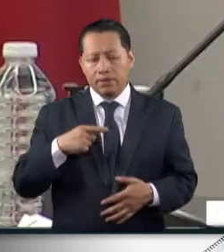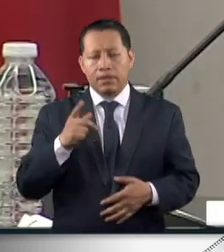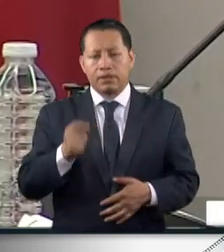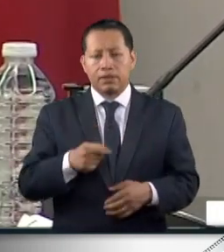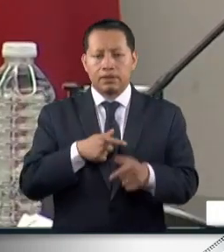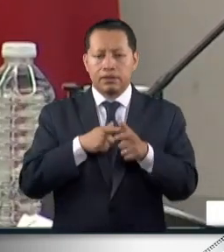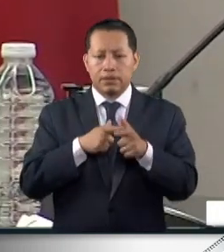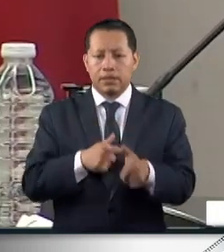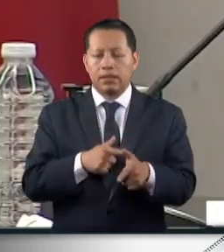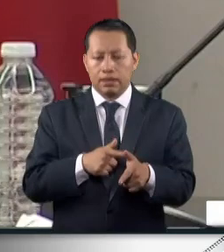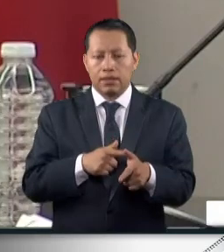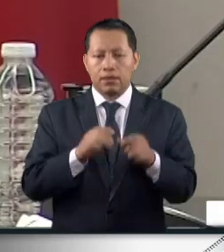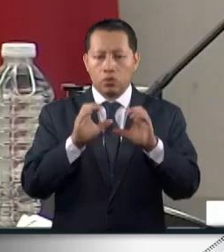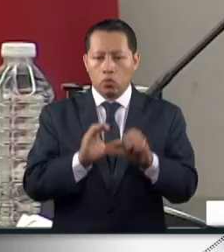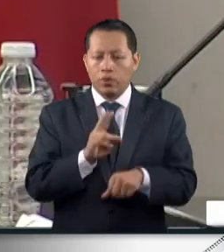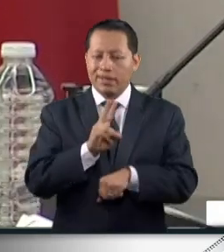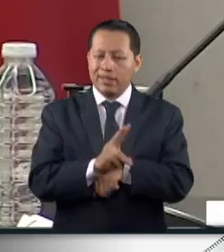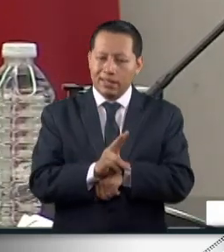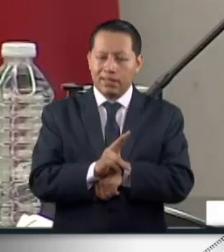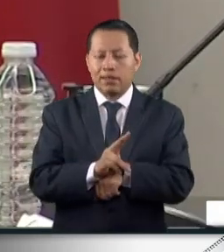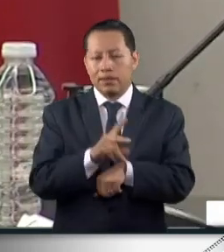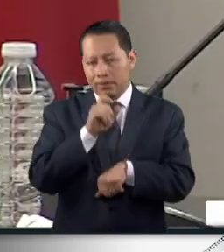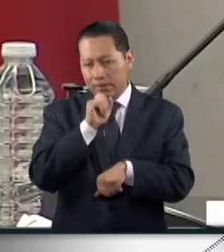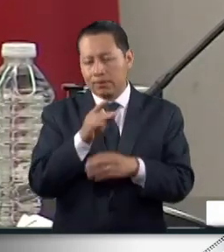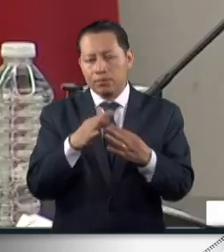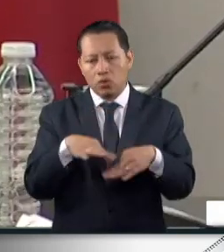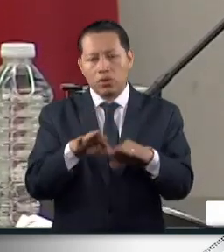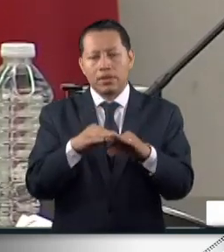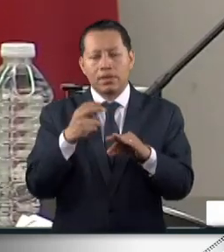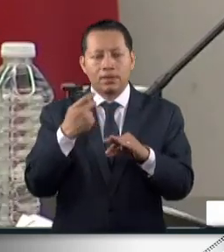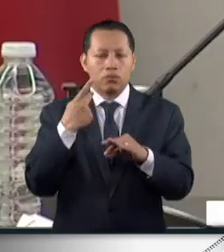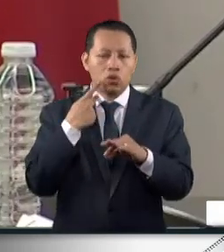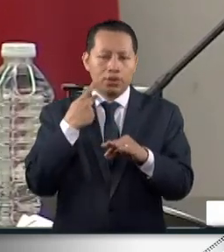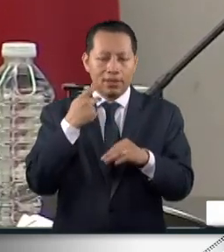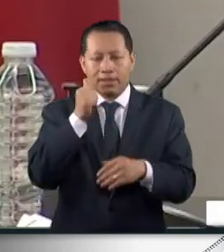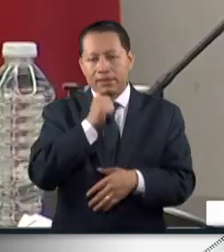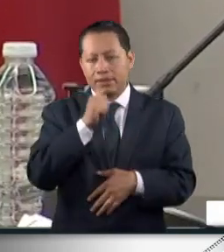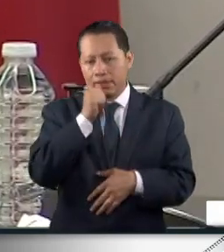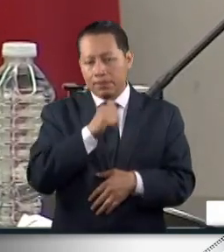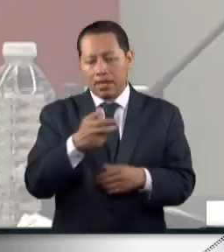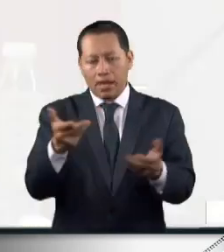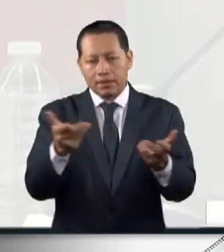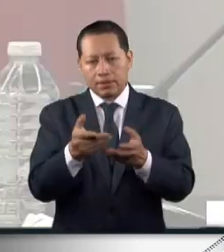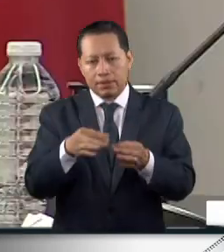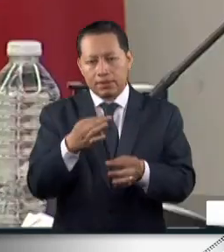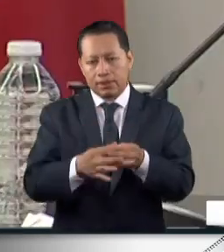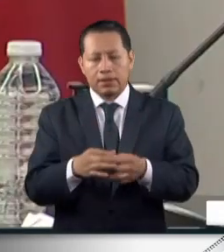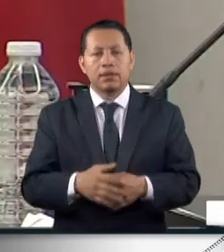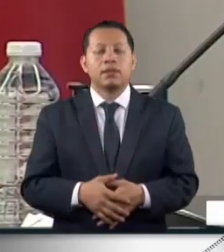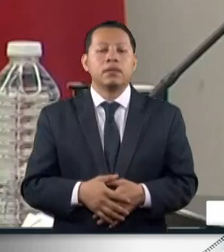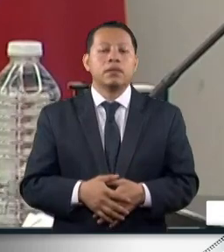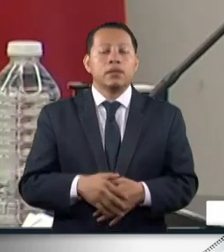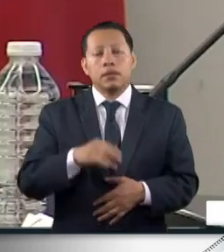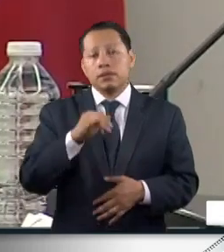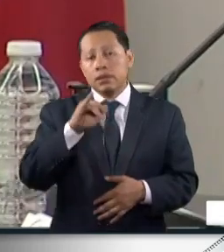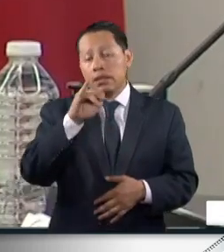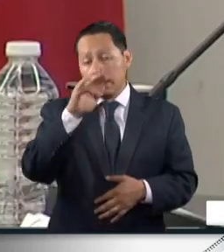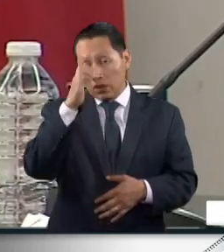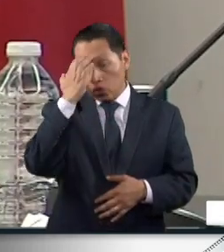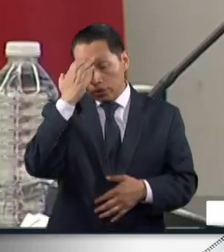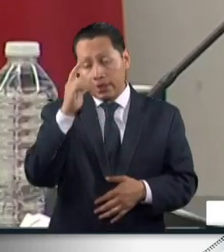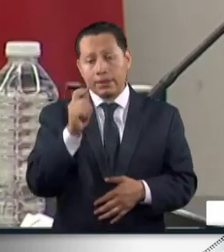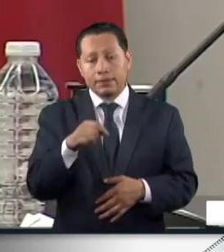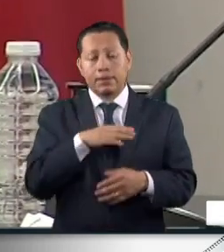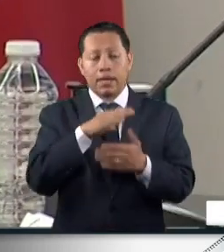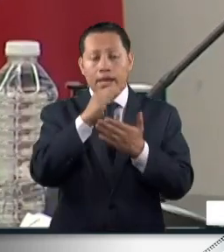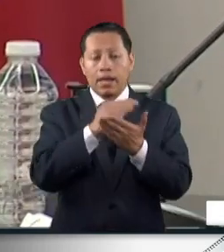seguir cuidando esta civilidad política con que siempre hemos actuado. Reconocer también que en la agenda